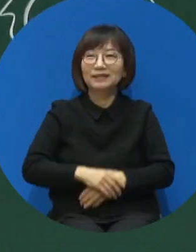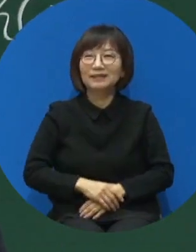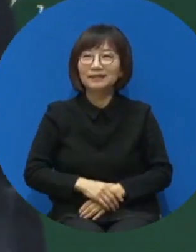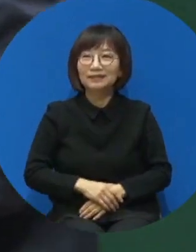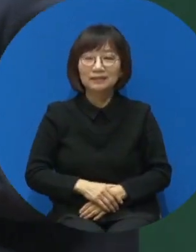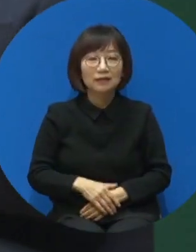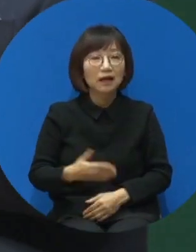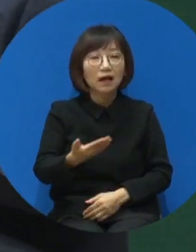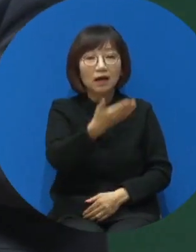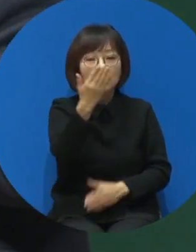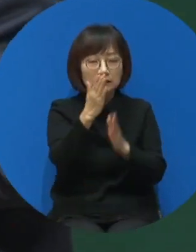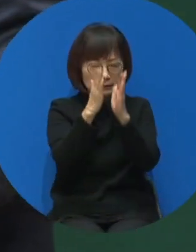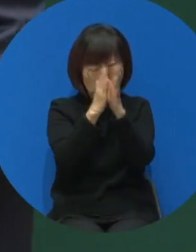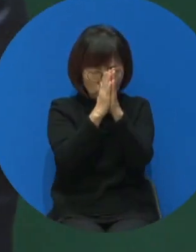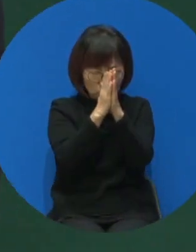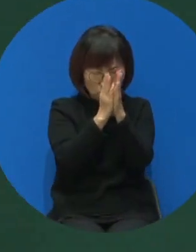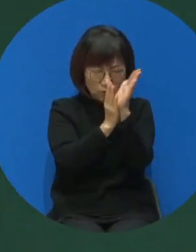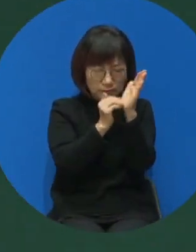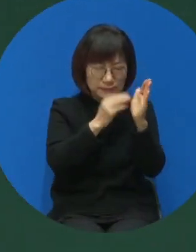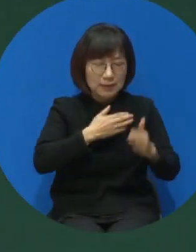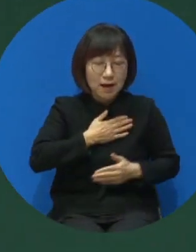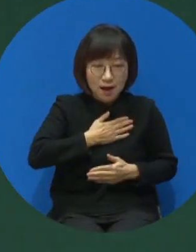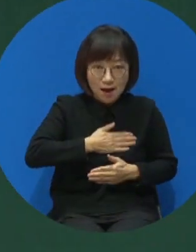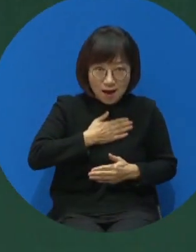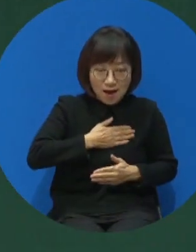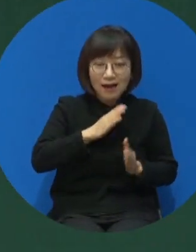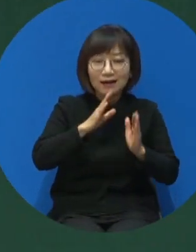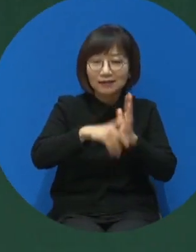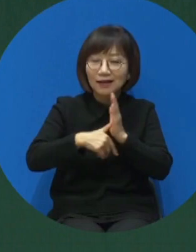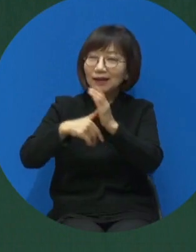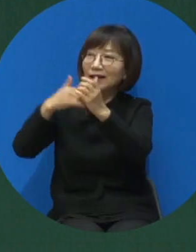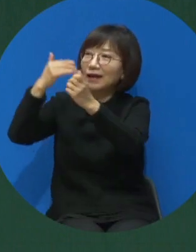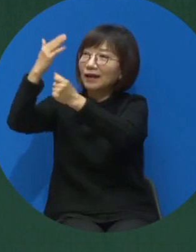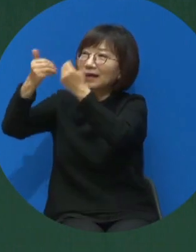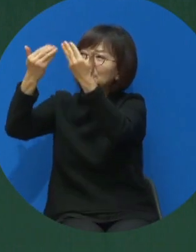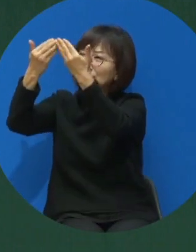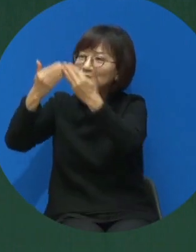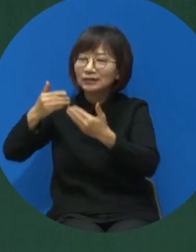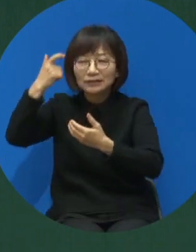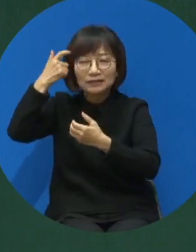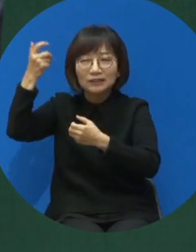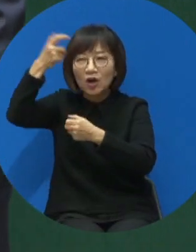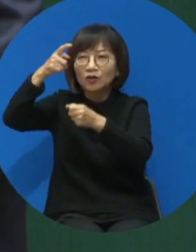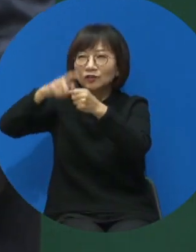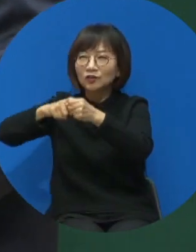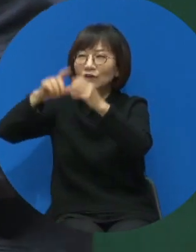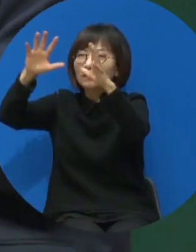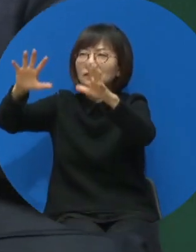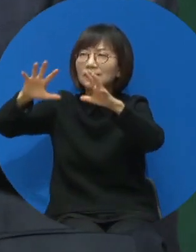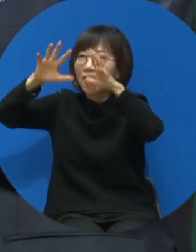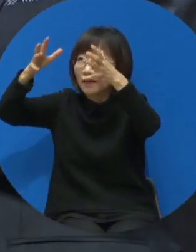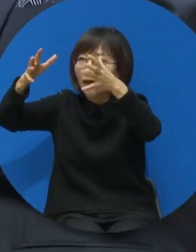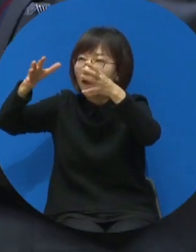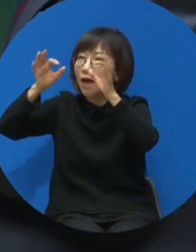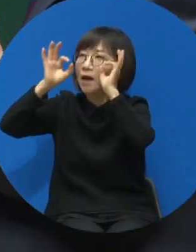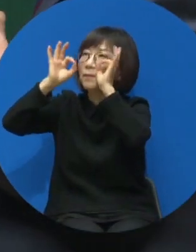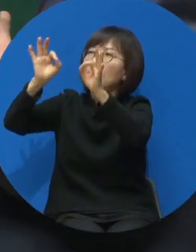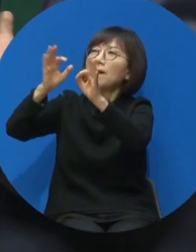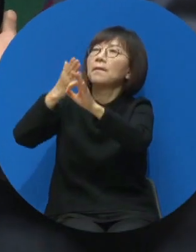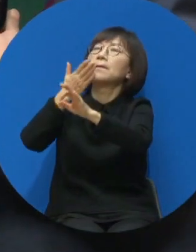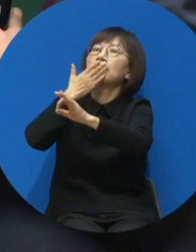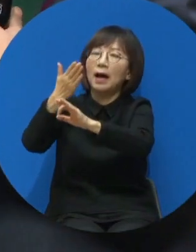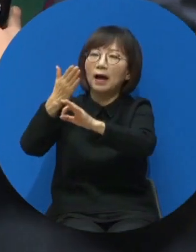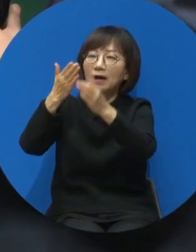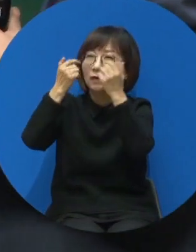bueno bueno ya no anime john hawkes se quedó a cuenta no es algo complejo se están conociendo la oración que van a ver van a ver el